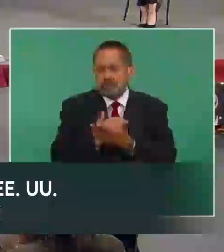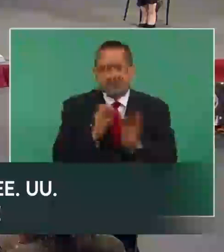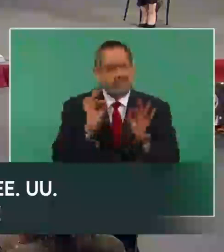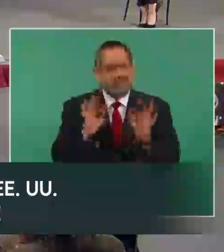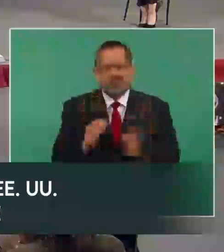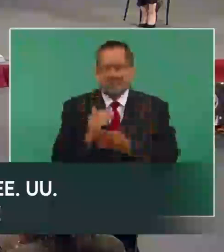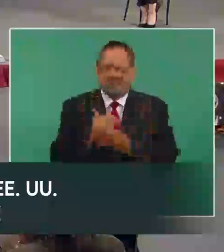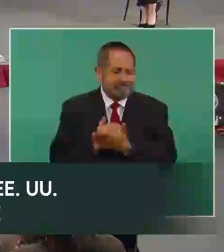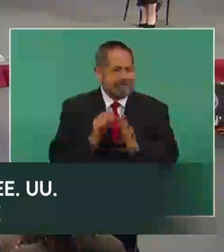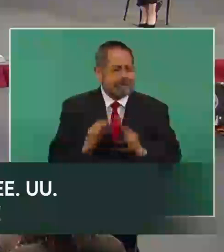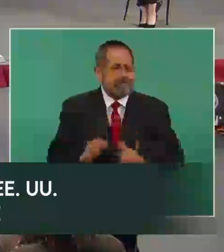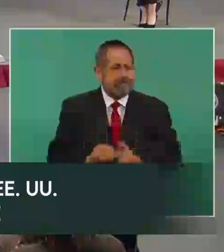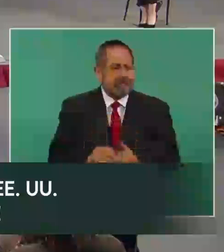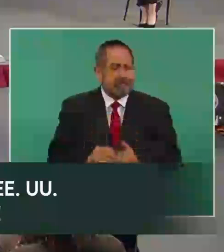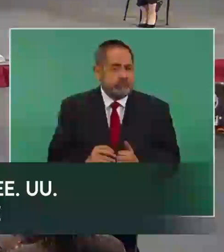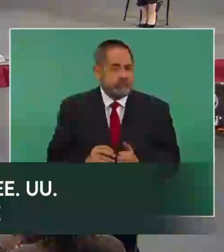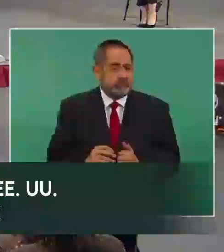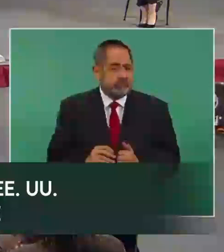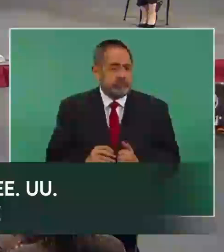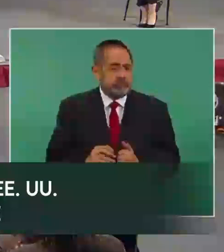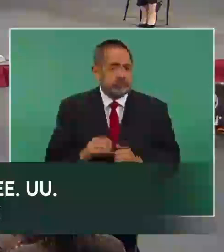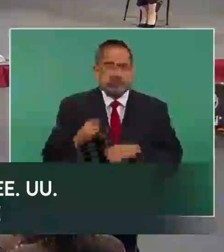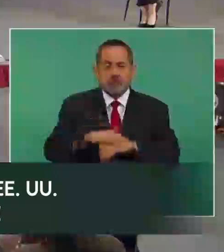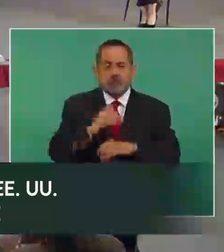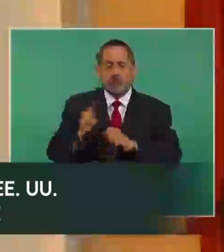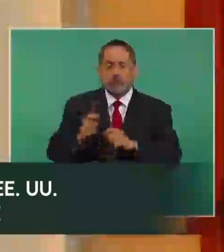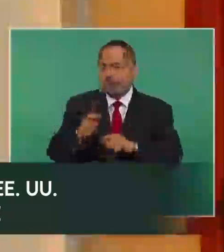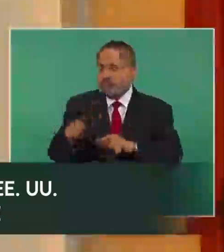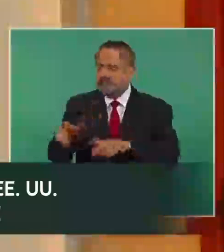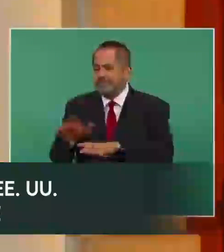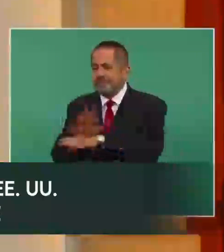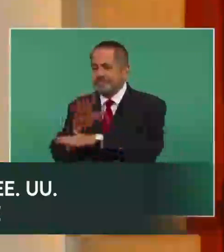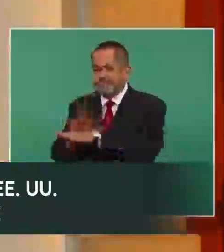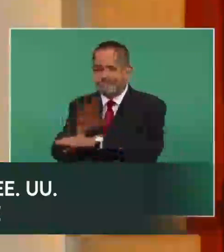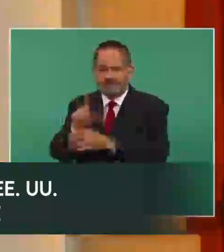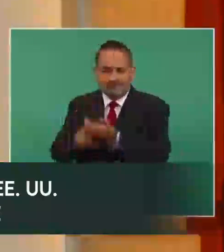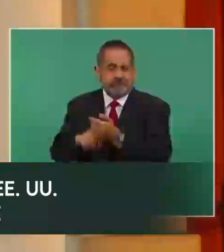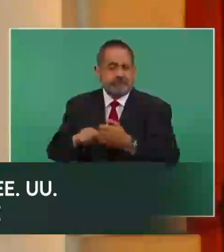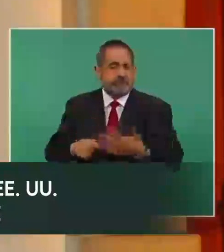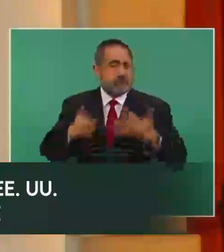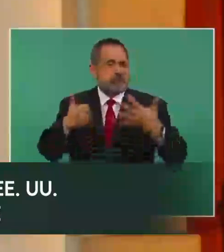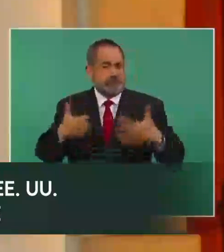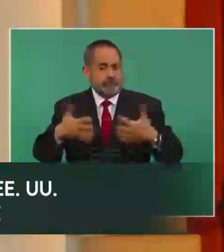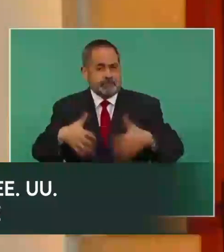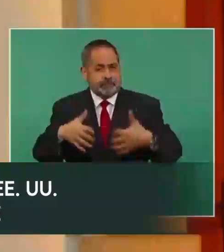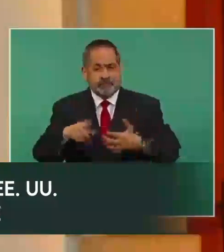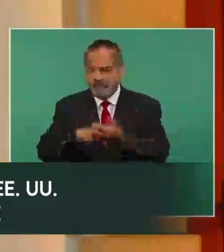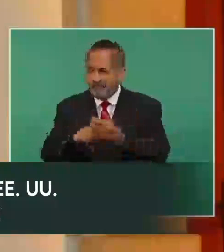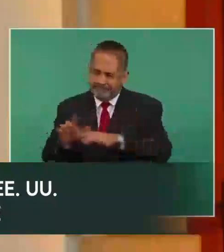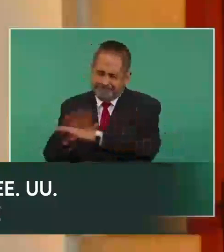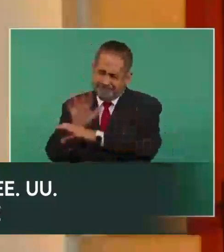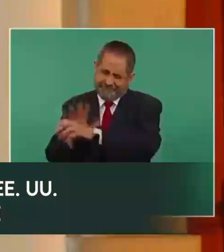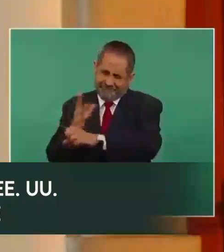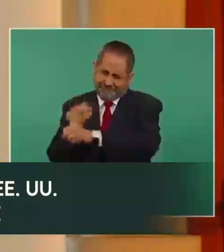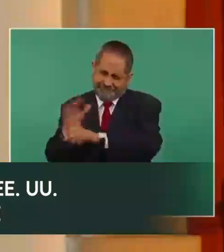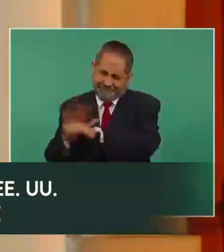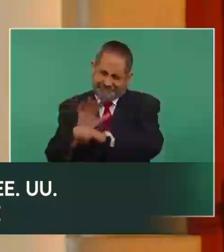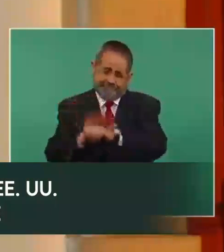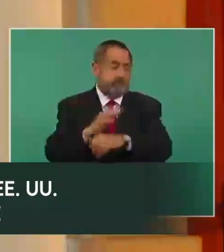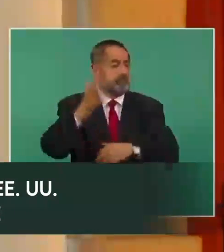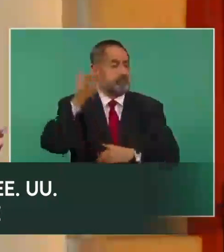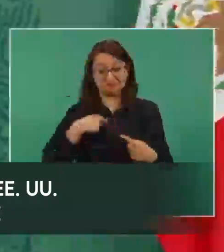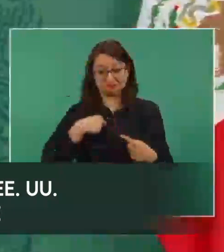por su gobierno en contra del calentamiento global. Entre ellas, no extraer más de 2 millones de barriles diarios de petróleo y elevar el